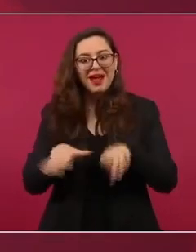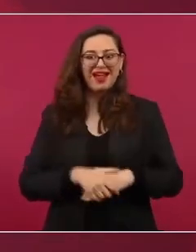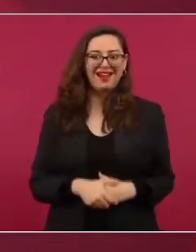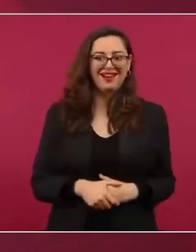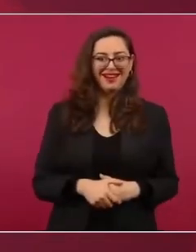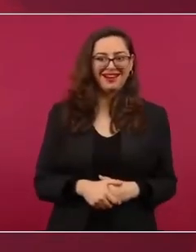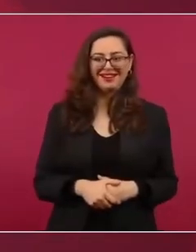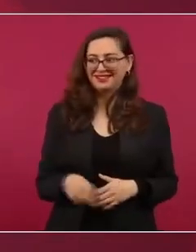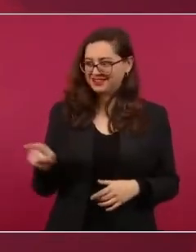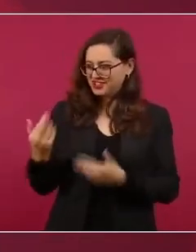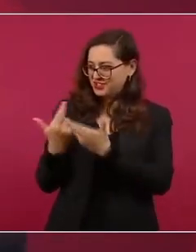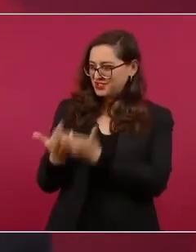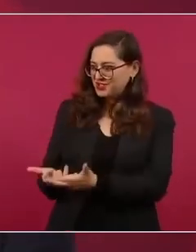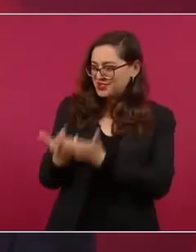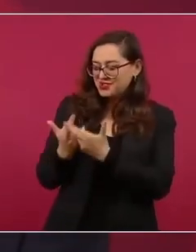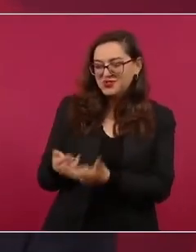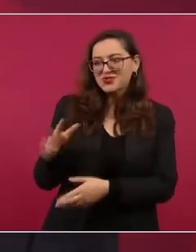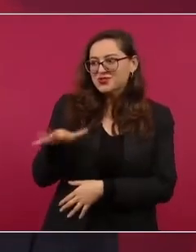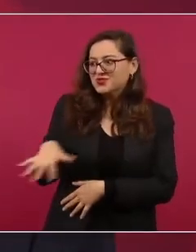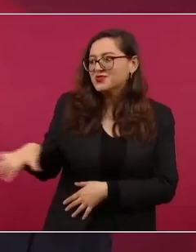se les